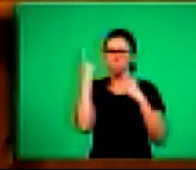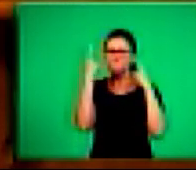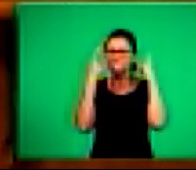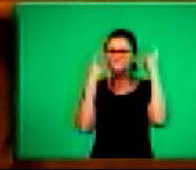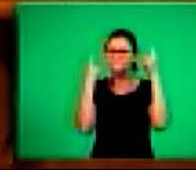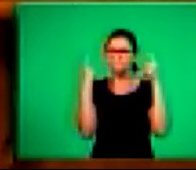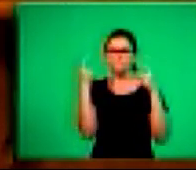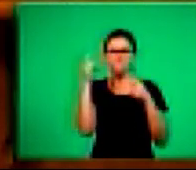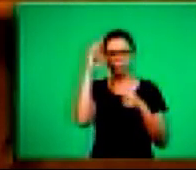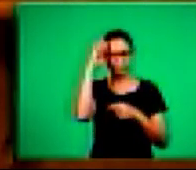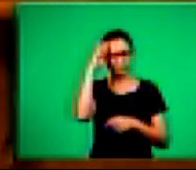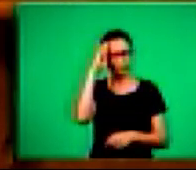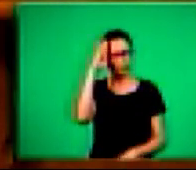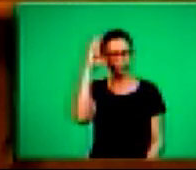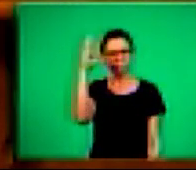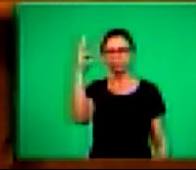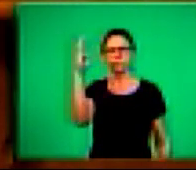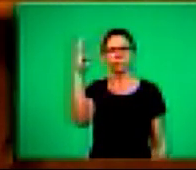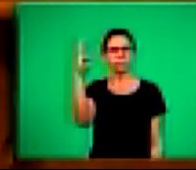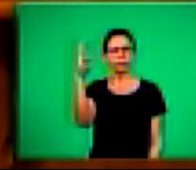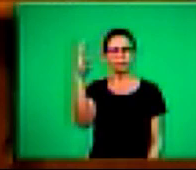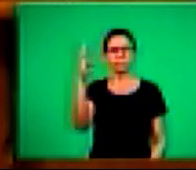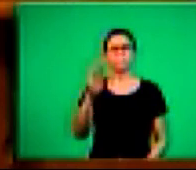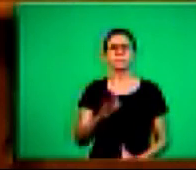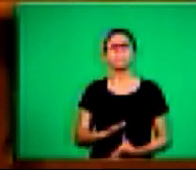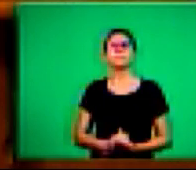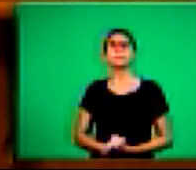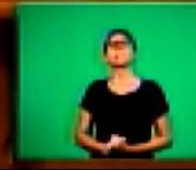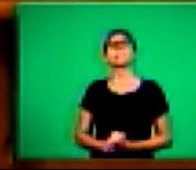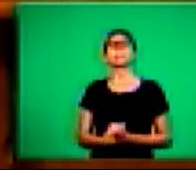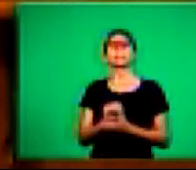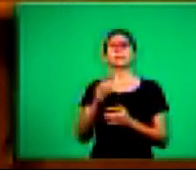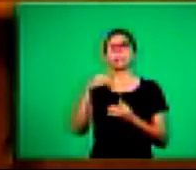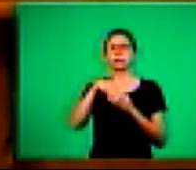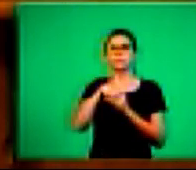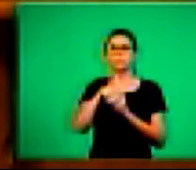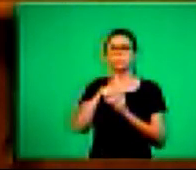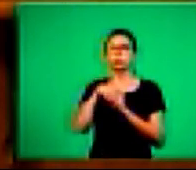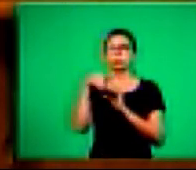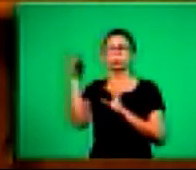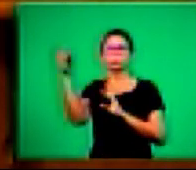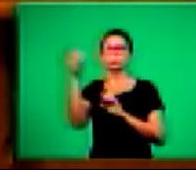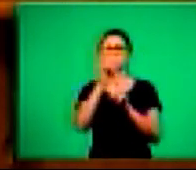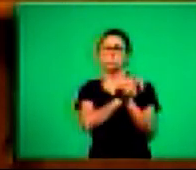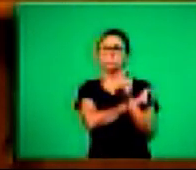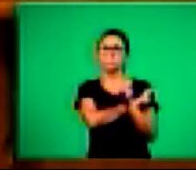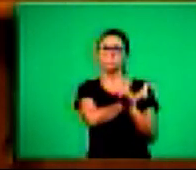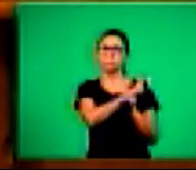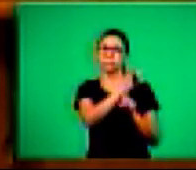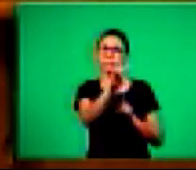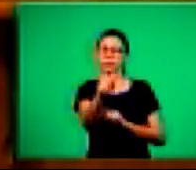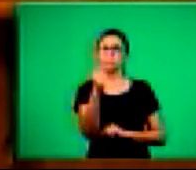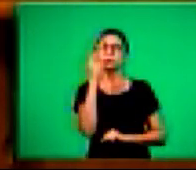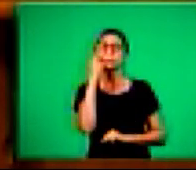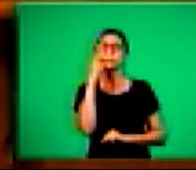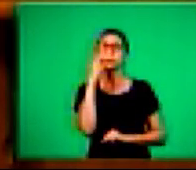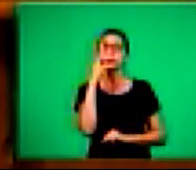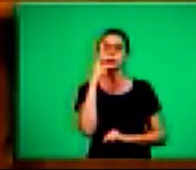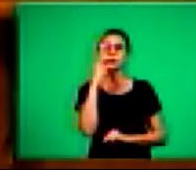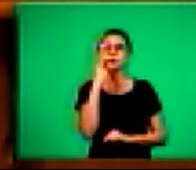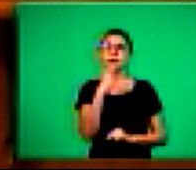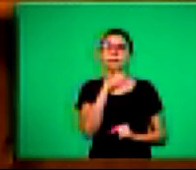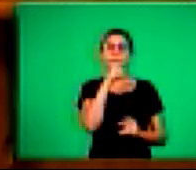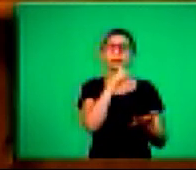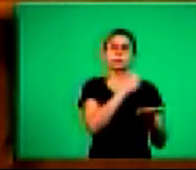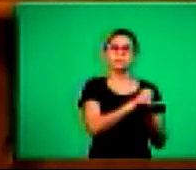que es fundamental sobre el aspecto profético nosotros vamos a encontrar en el antiguo testamento